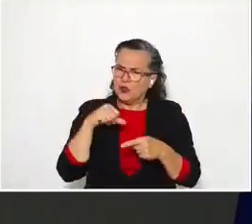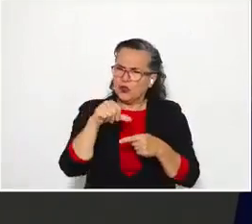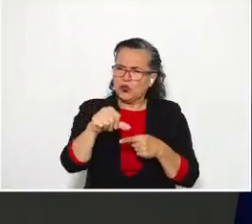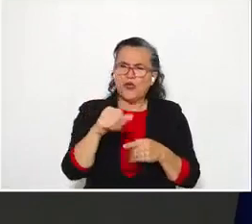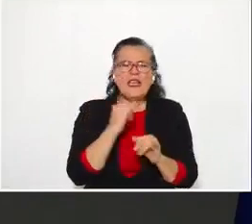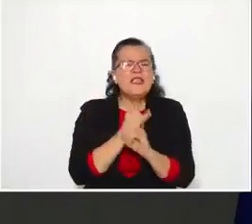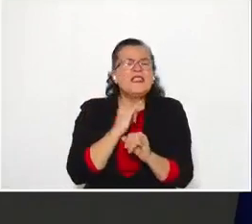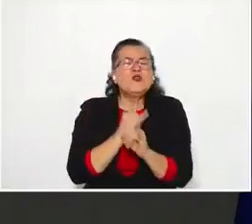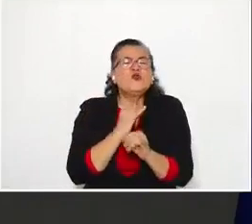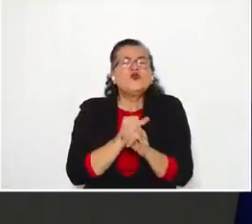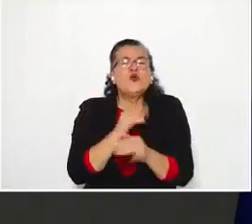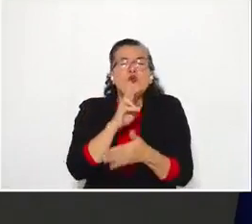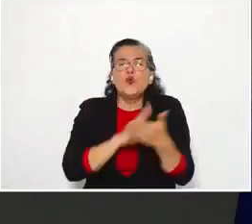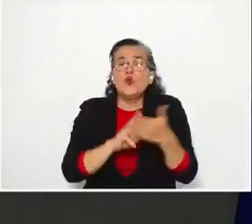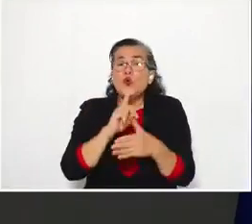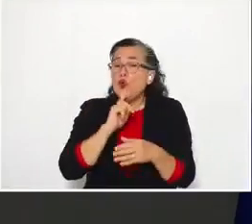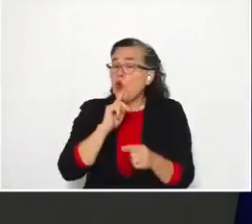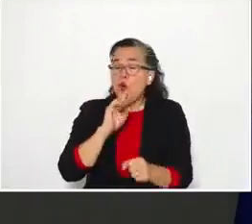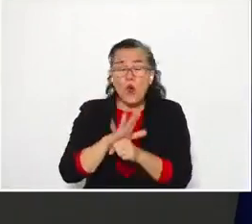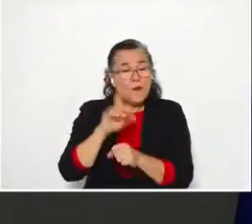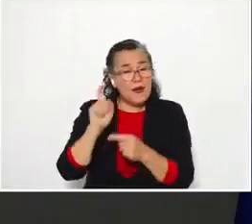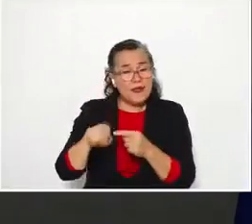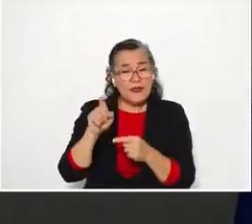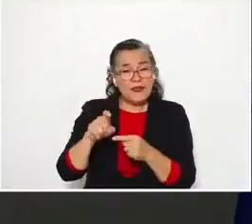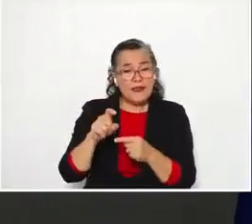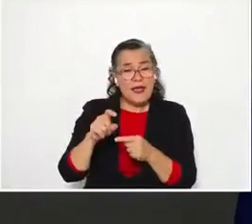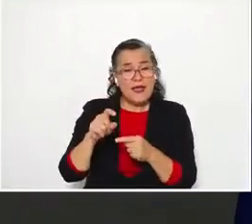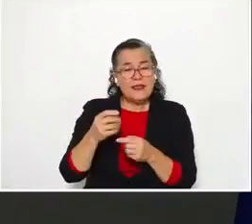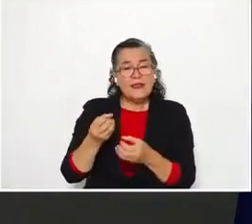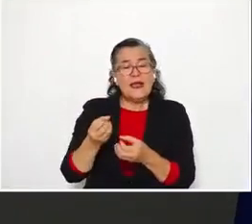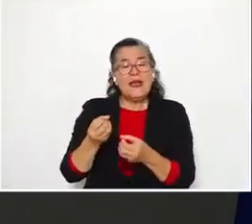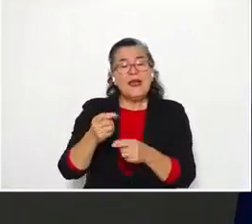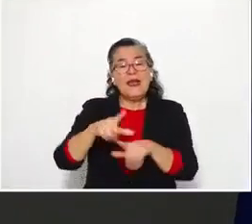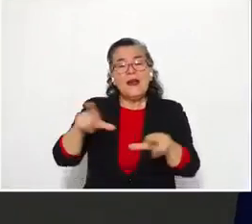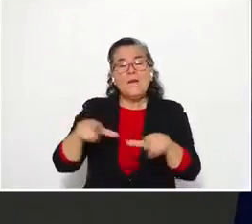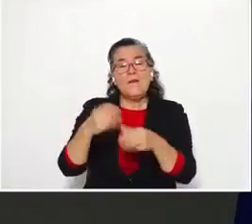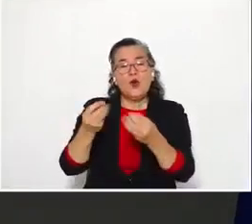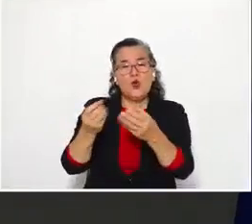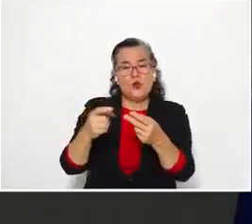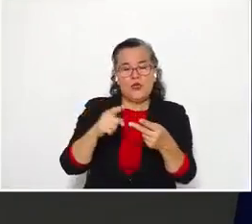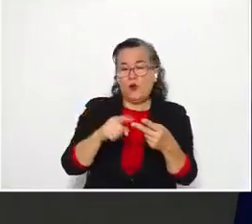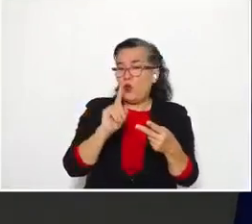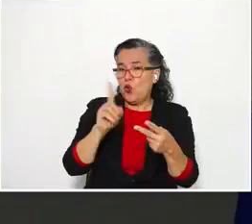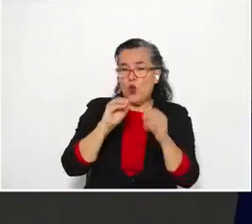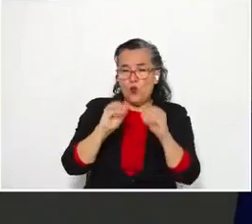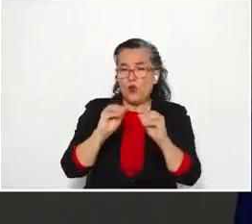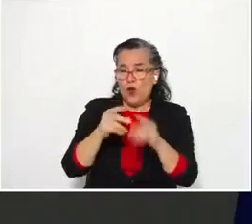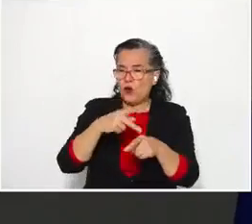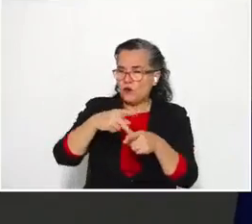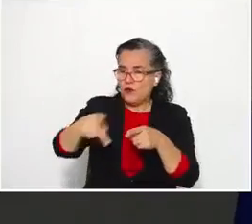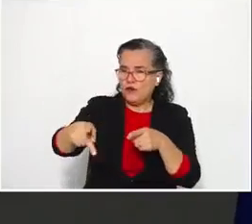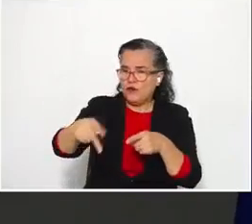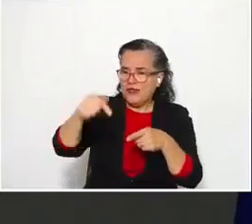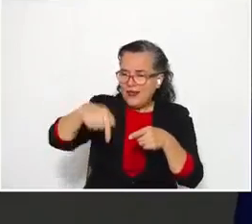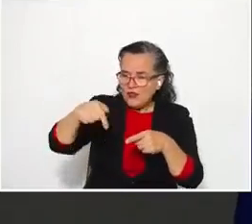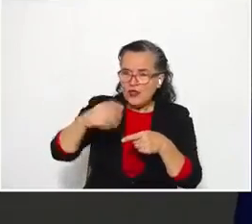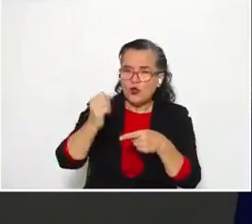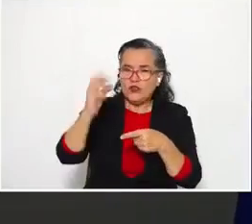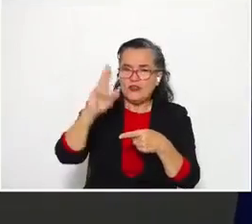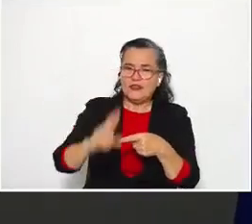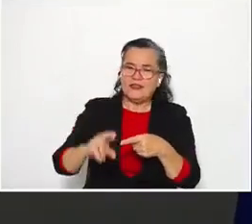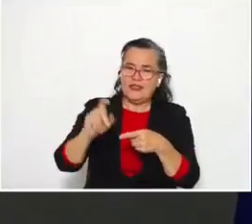universitaria no está cumpliendo con las necesidades del sector productivo, no está formando los profesionales que éste